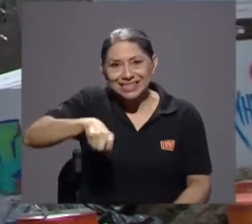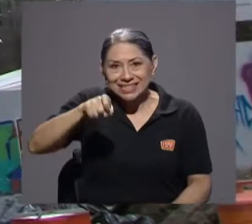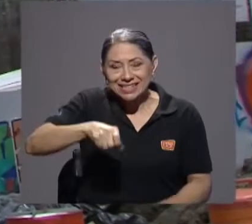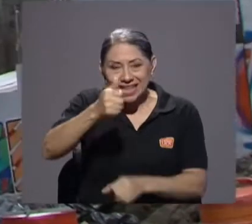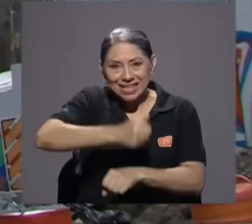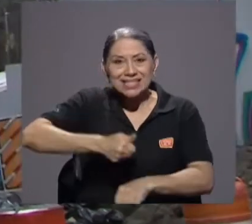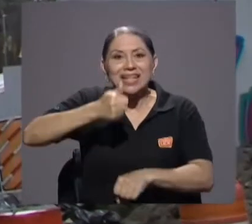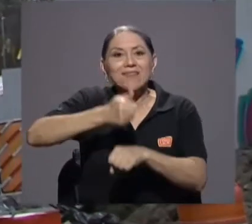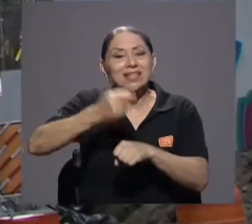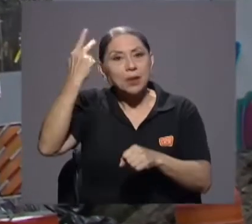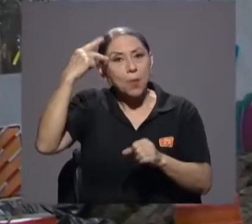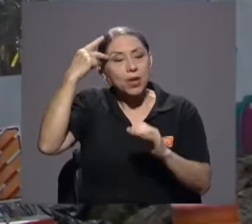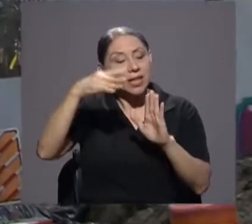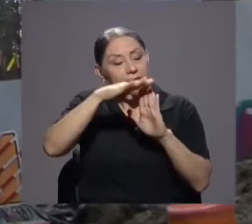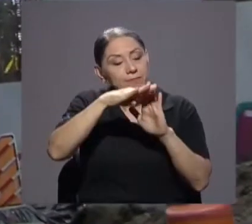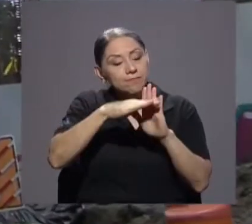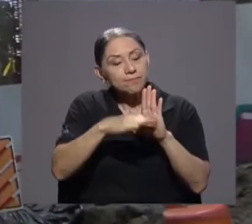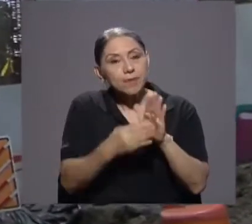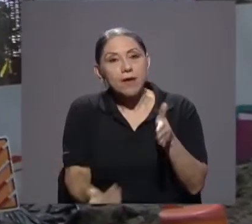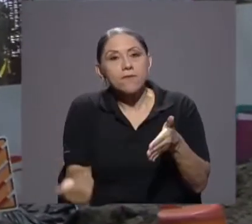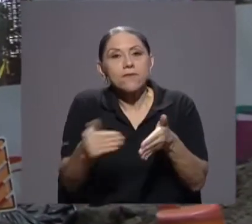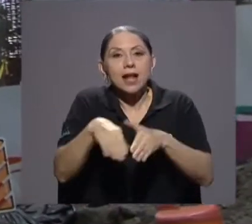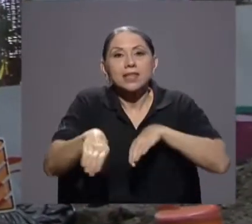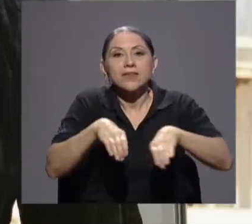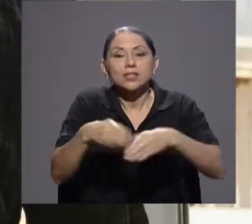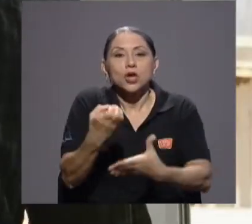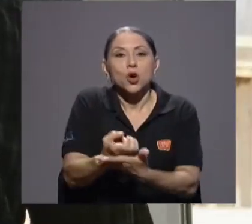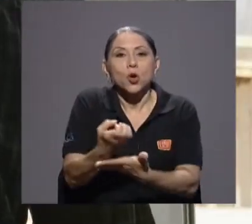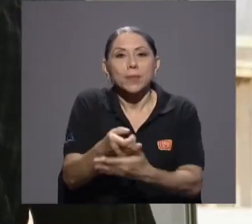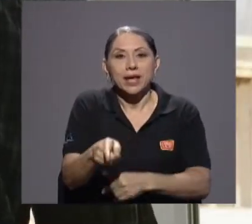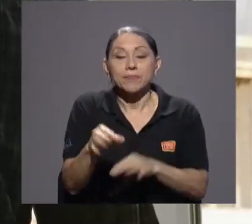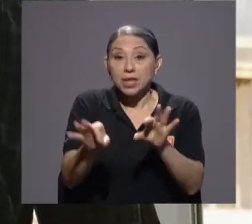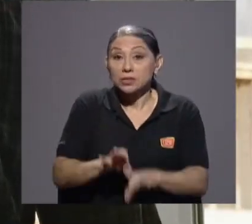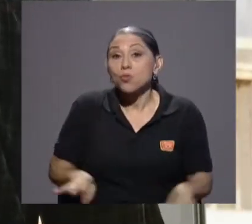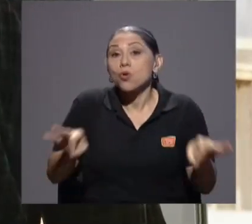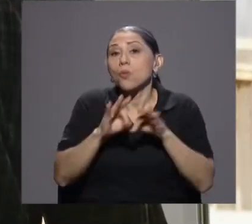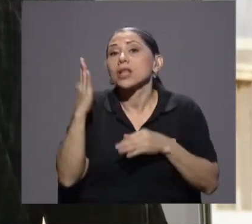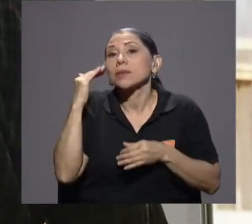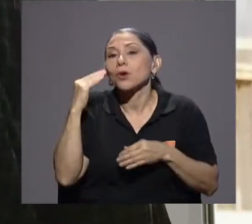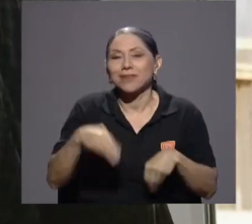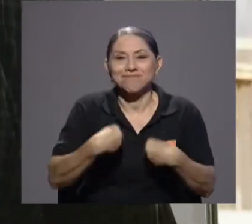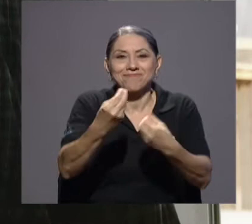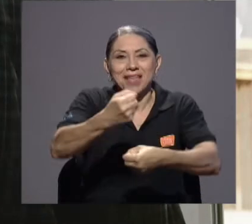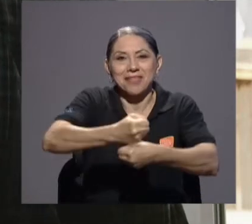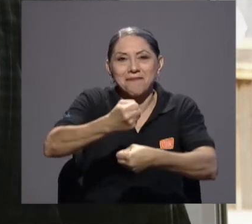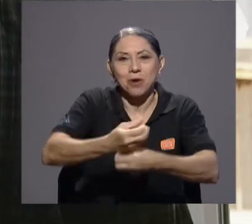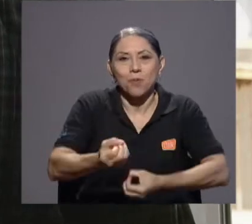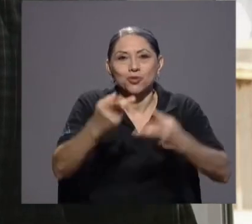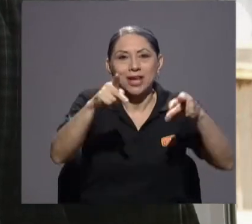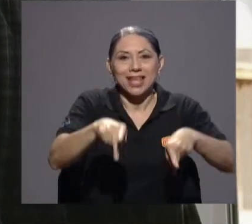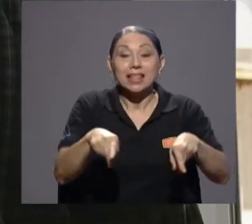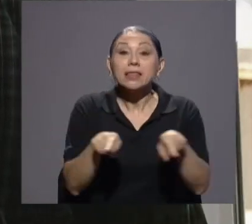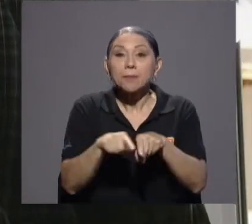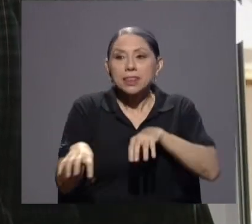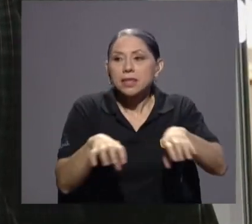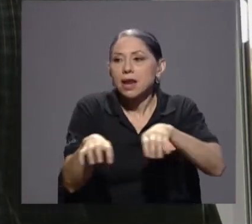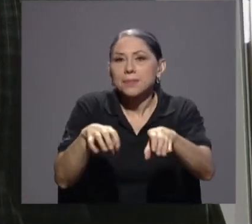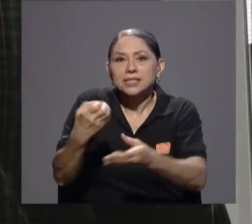políticas de reactivación económica de un sector que es muy importante, primero porque da trabajo a mucha gente y porque dinamiza la economía desde